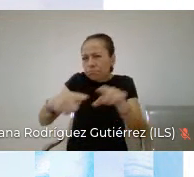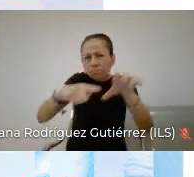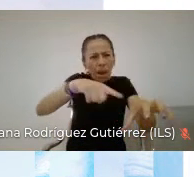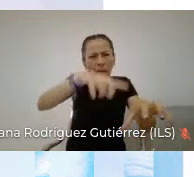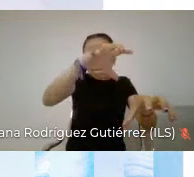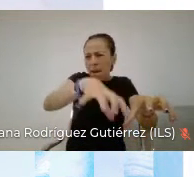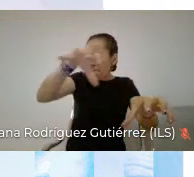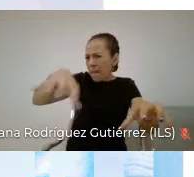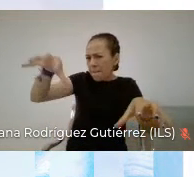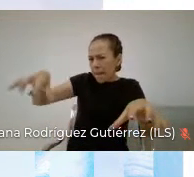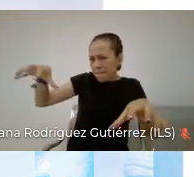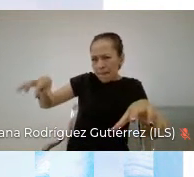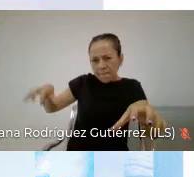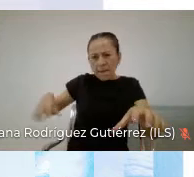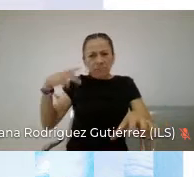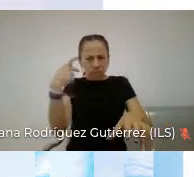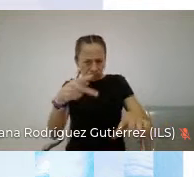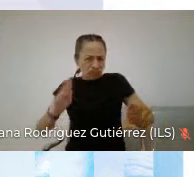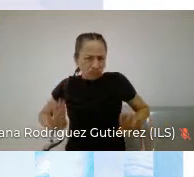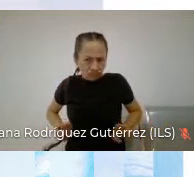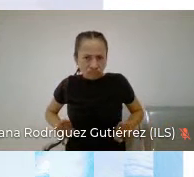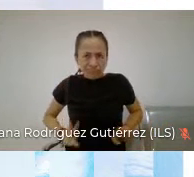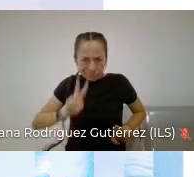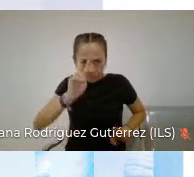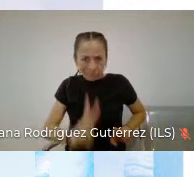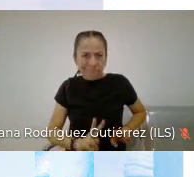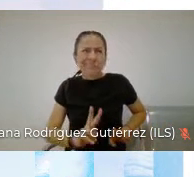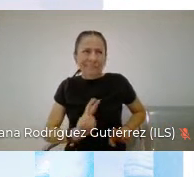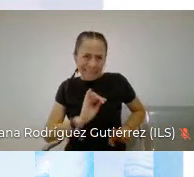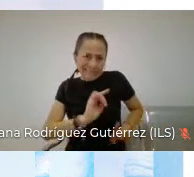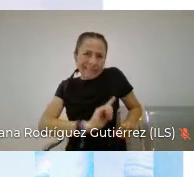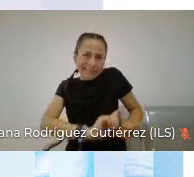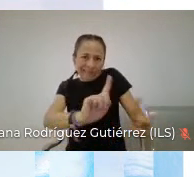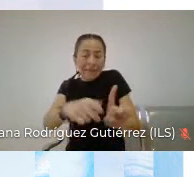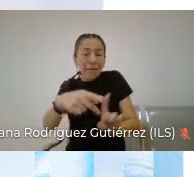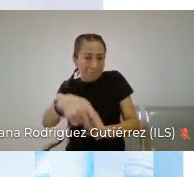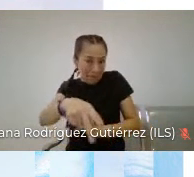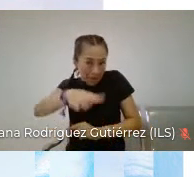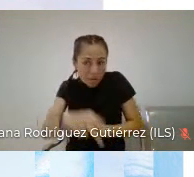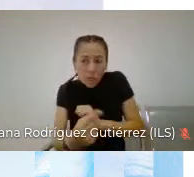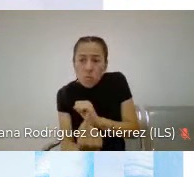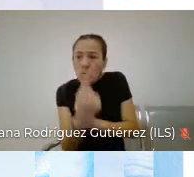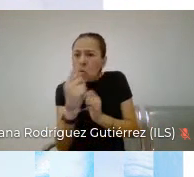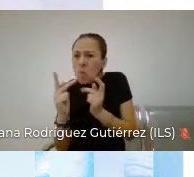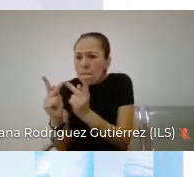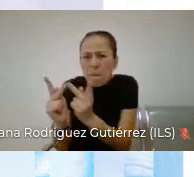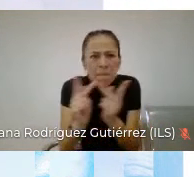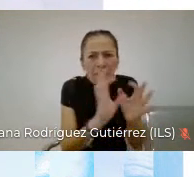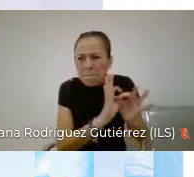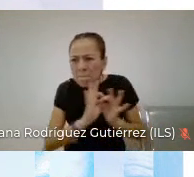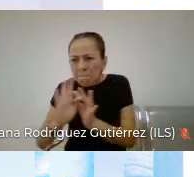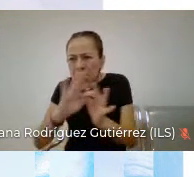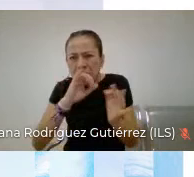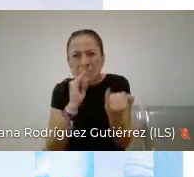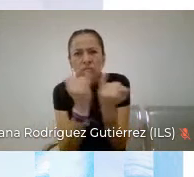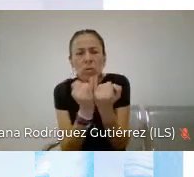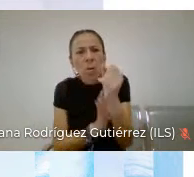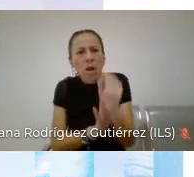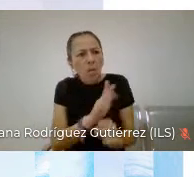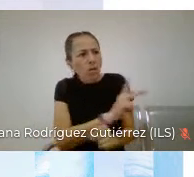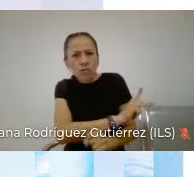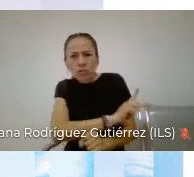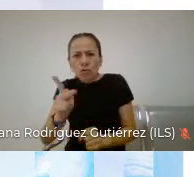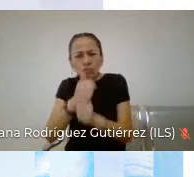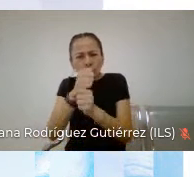maneras, pero sí todos de alguna forma similares, sufren de bastante exclusión en el mercado laboral. Y nosotros justo